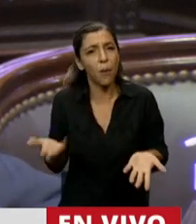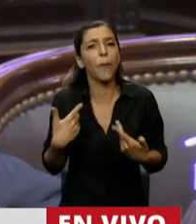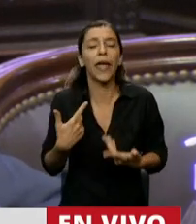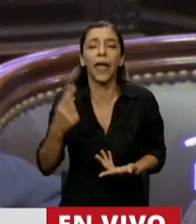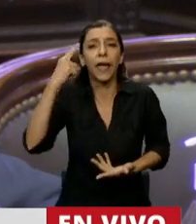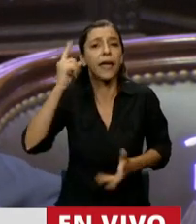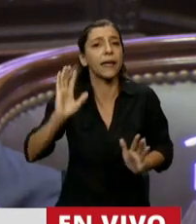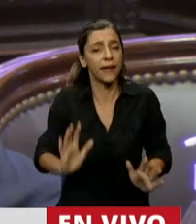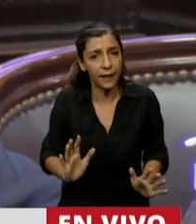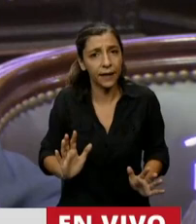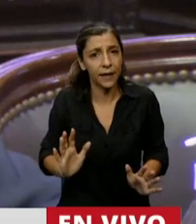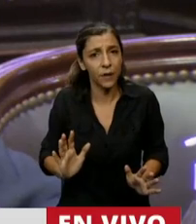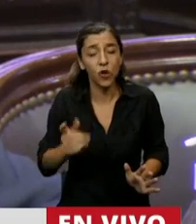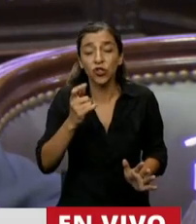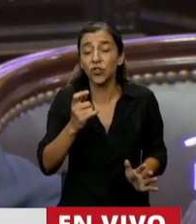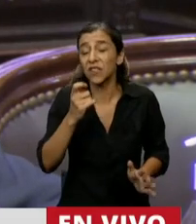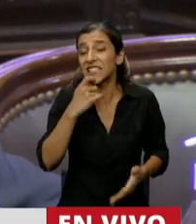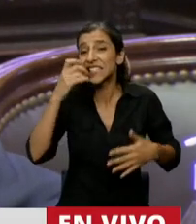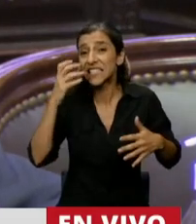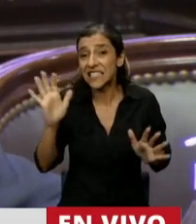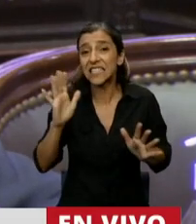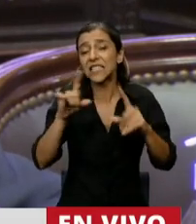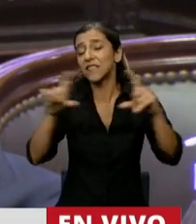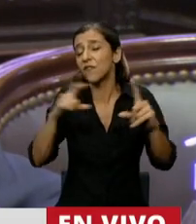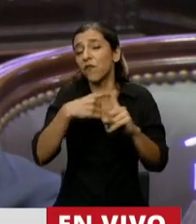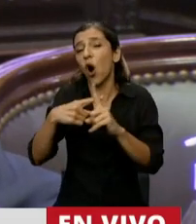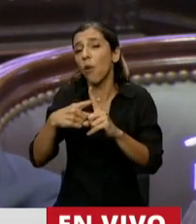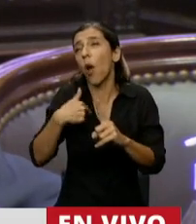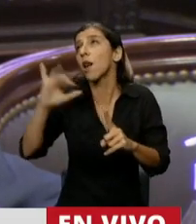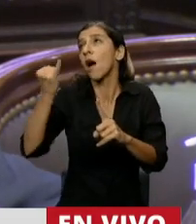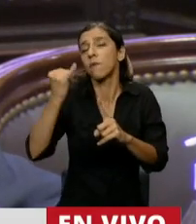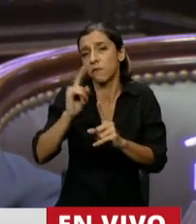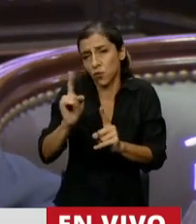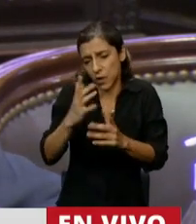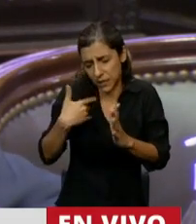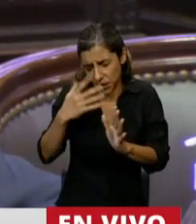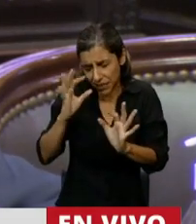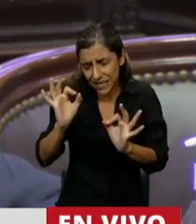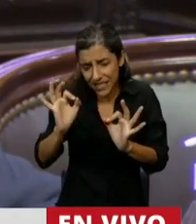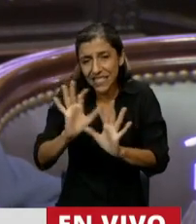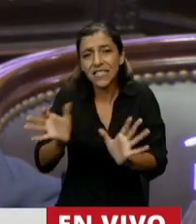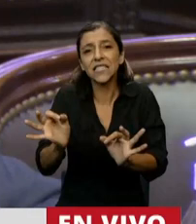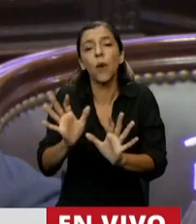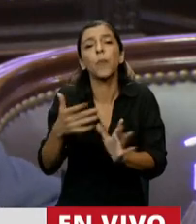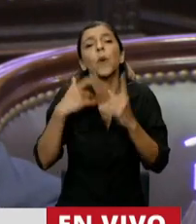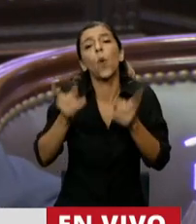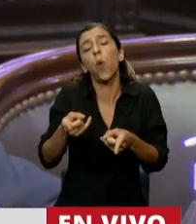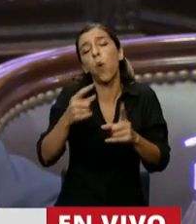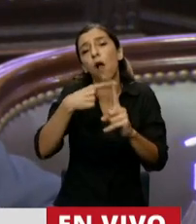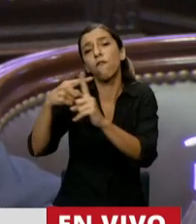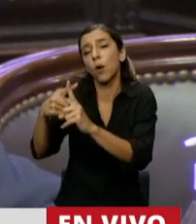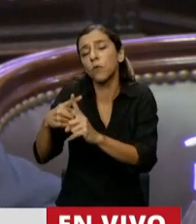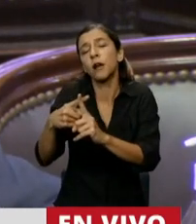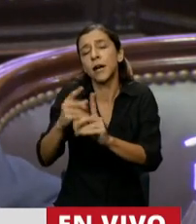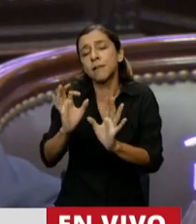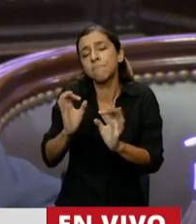que aún no siendo la mejor fórmula que se pueda establecer, es una fórmula que mira en positivo. Es